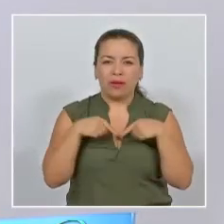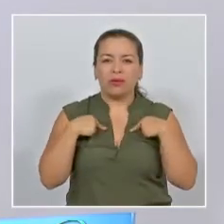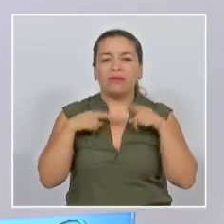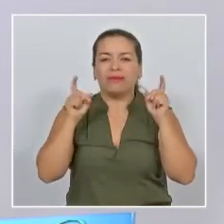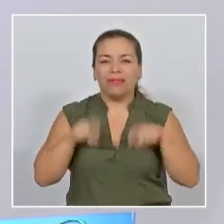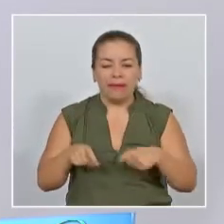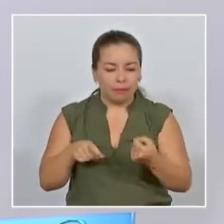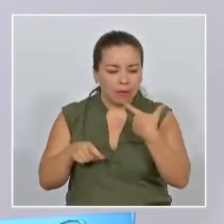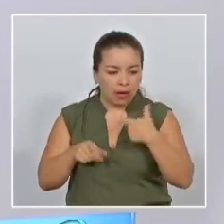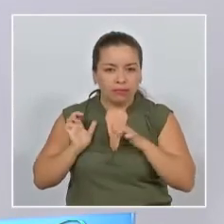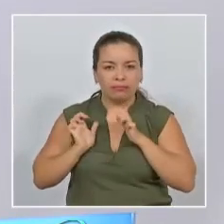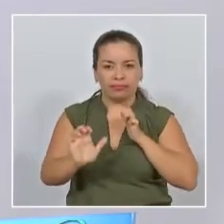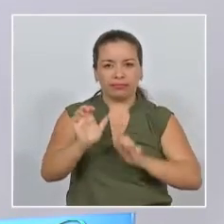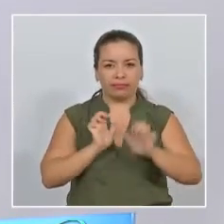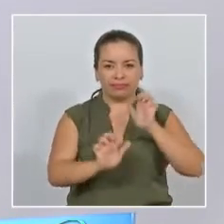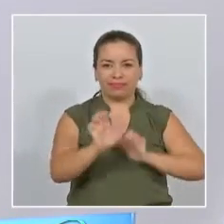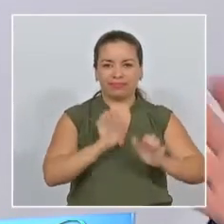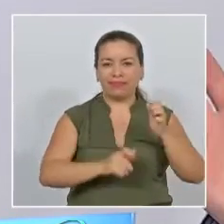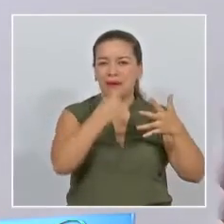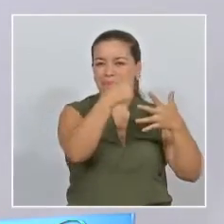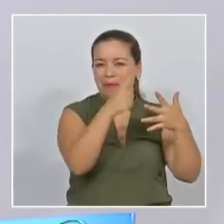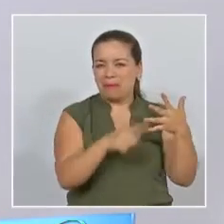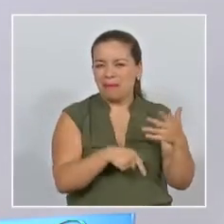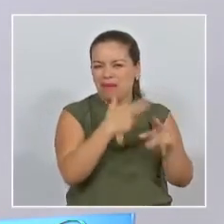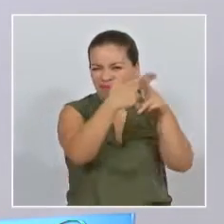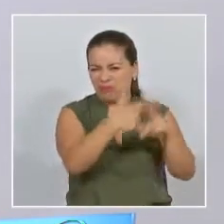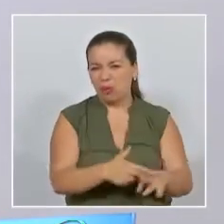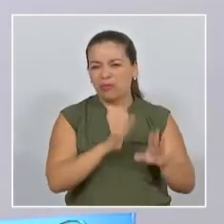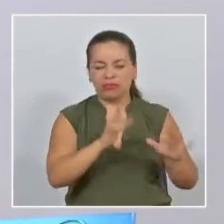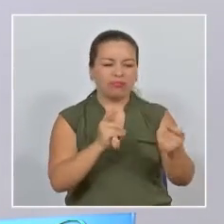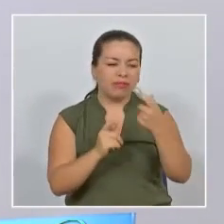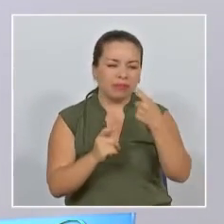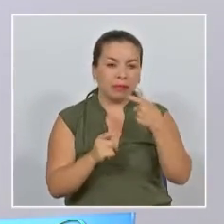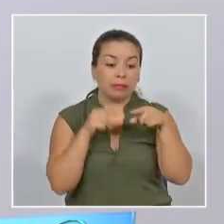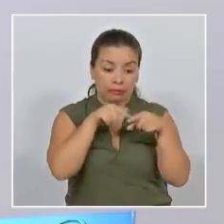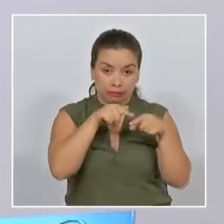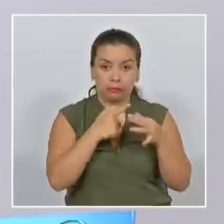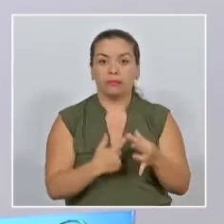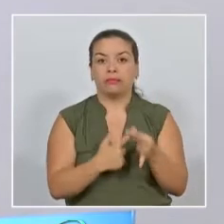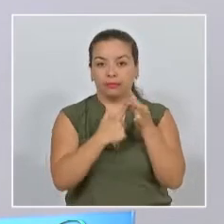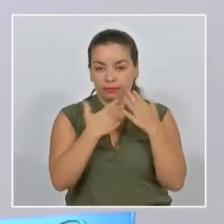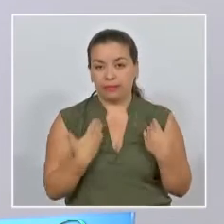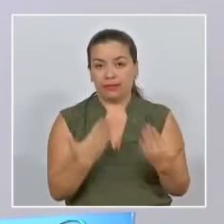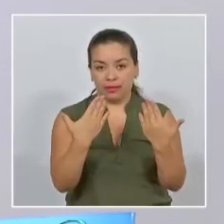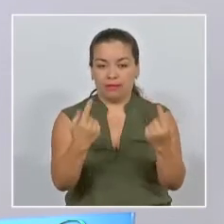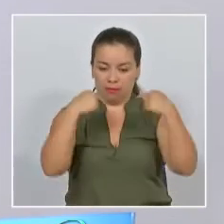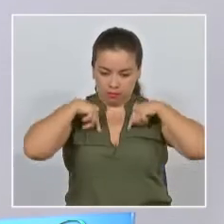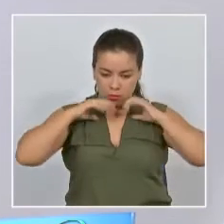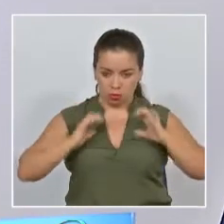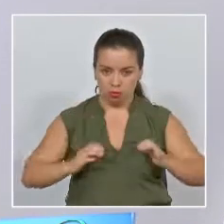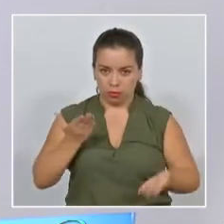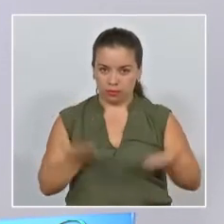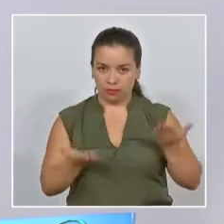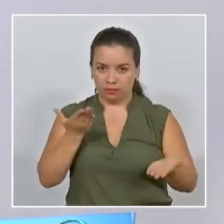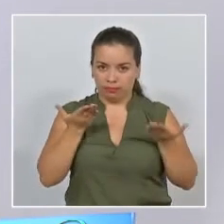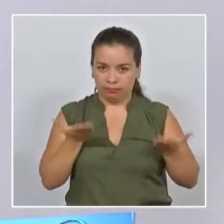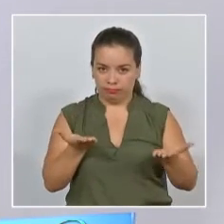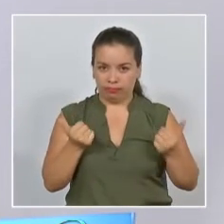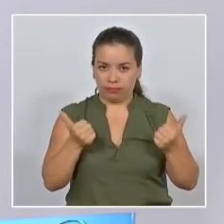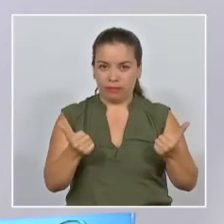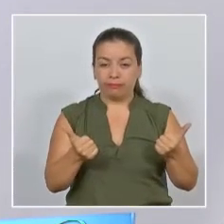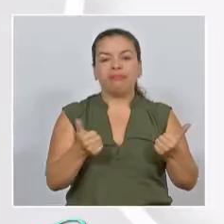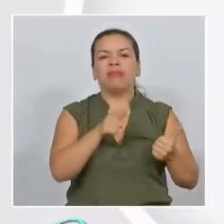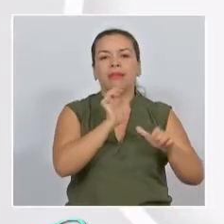inmunosupresores, como la prednisolona y demás, o Medrol y todas estas. En estos casos, la persona se le bajan las